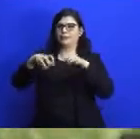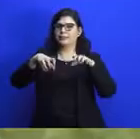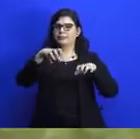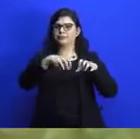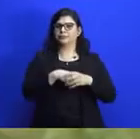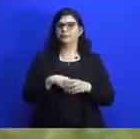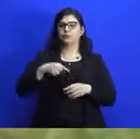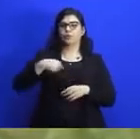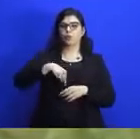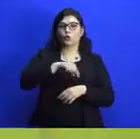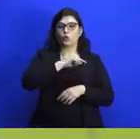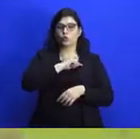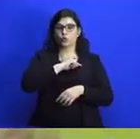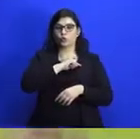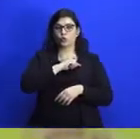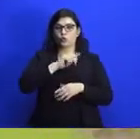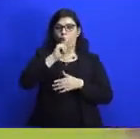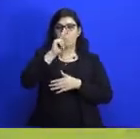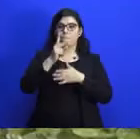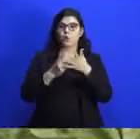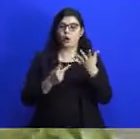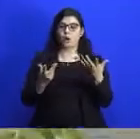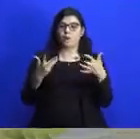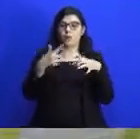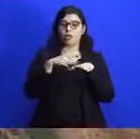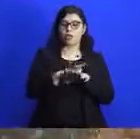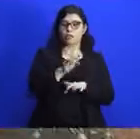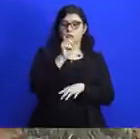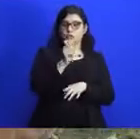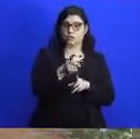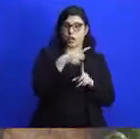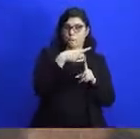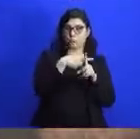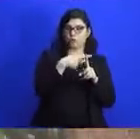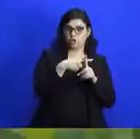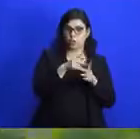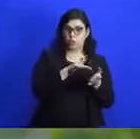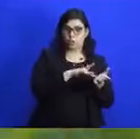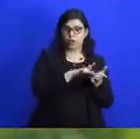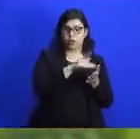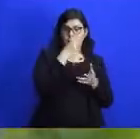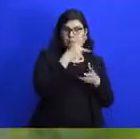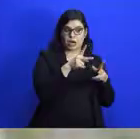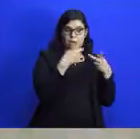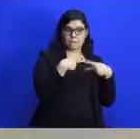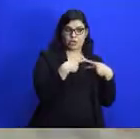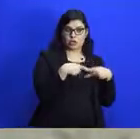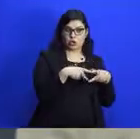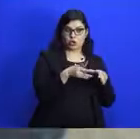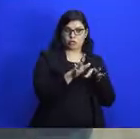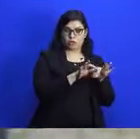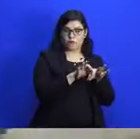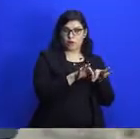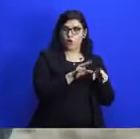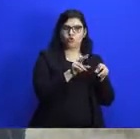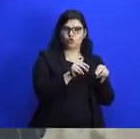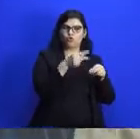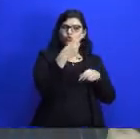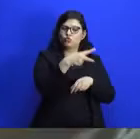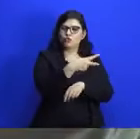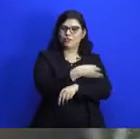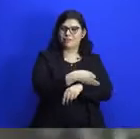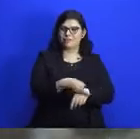ser un programa integral, no solo se impacta positivamente al productor, sino también a sus familias. Hemos beneficiado a